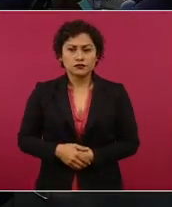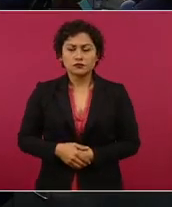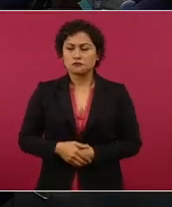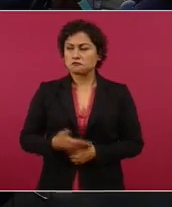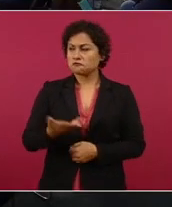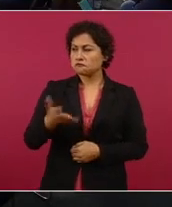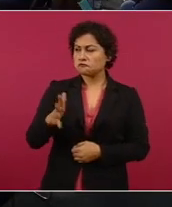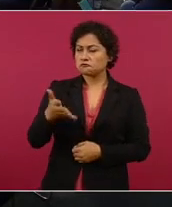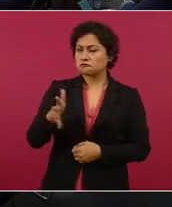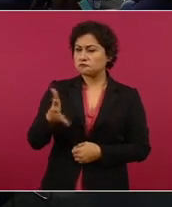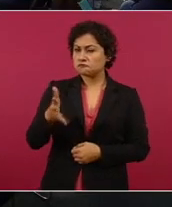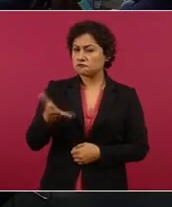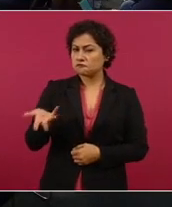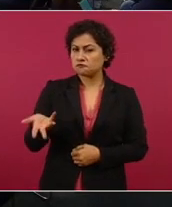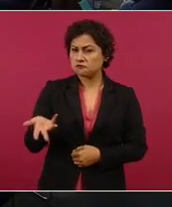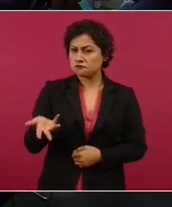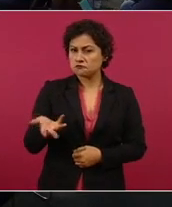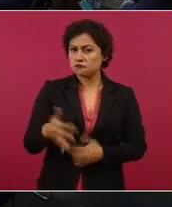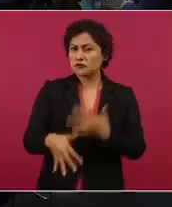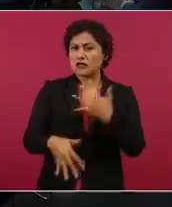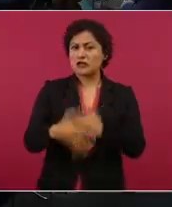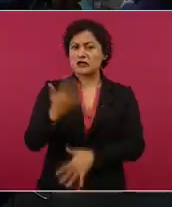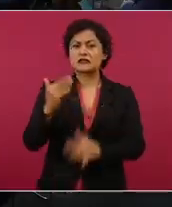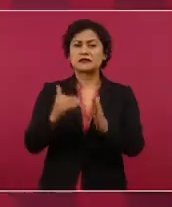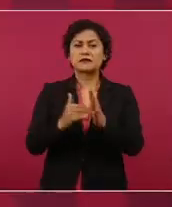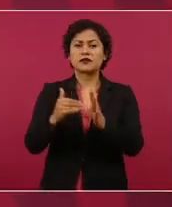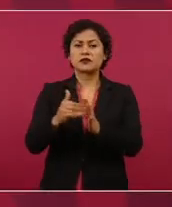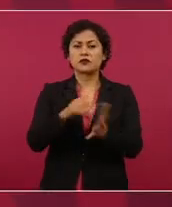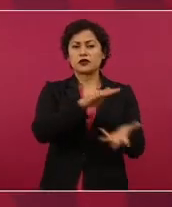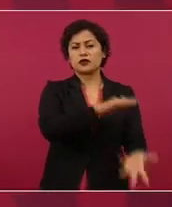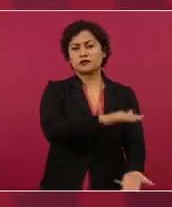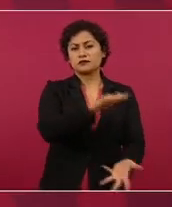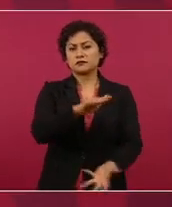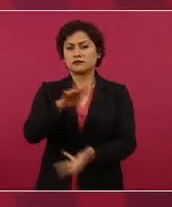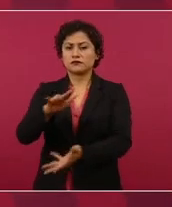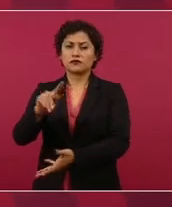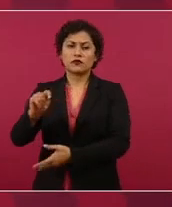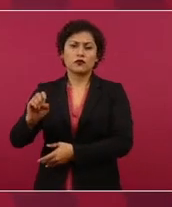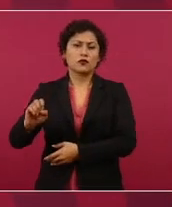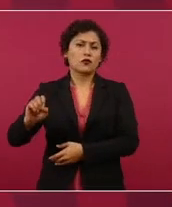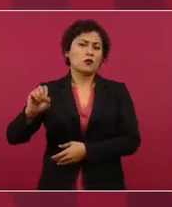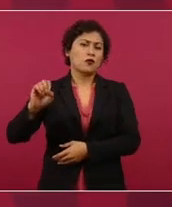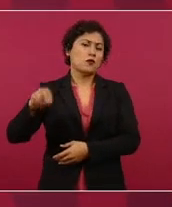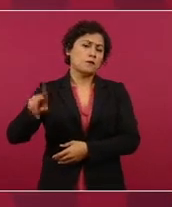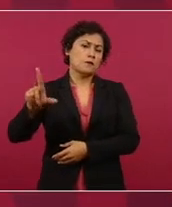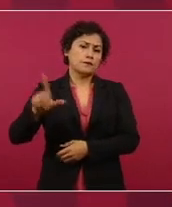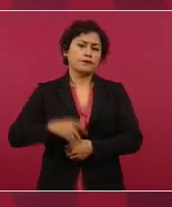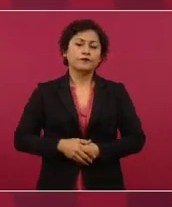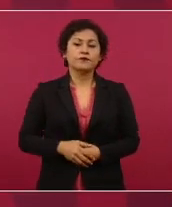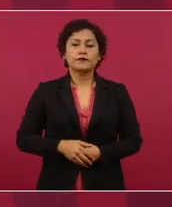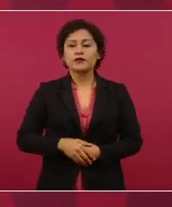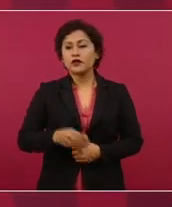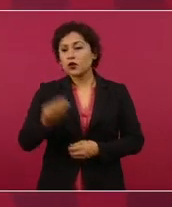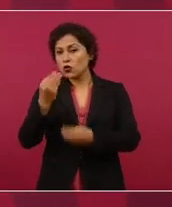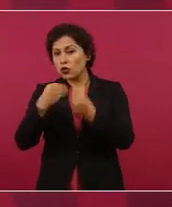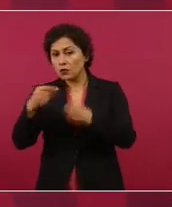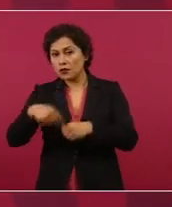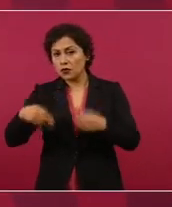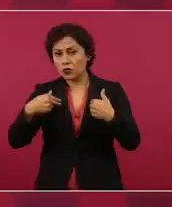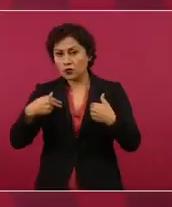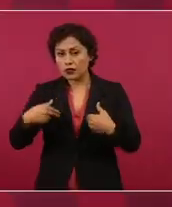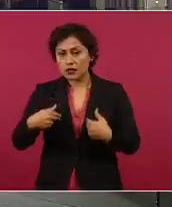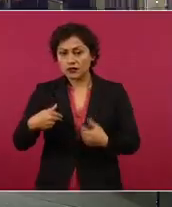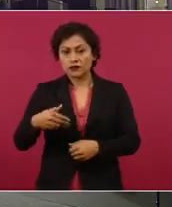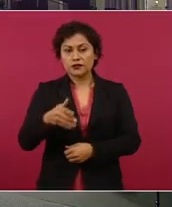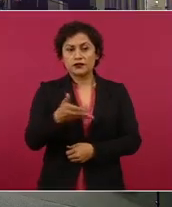Alrededor de 15 millones de toneladas. ¿Y cuánto se usa para consumo humano? La misma cantidad,